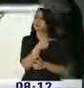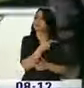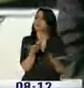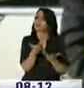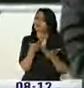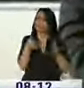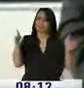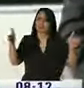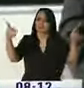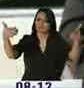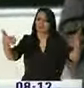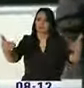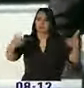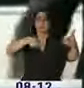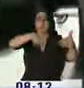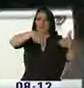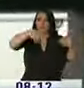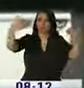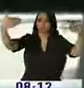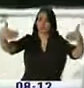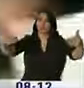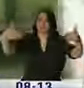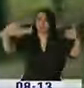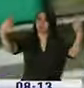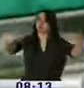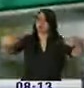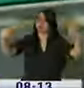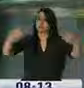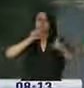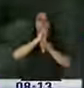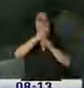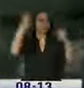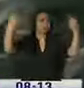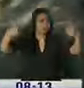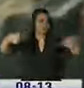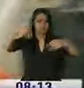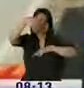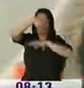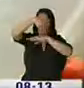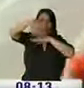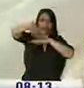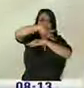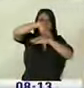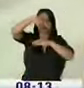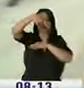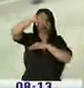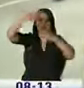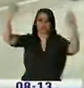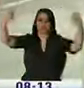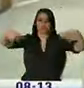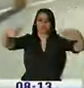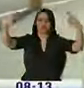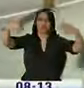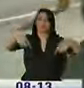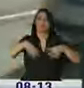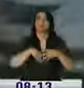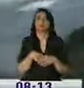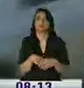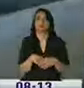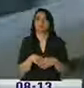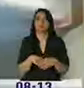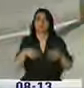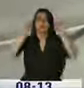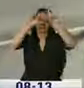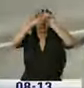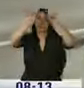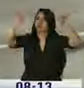el medio. Sí, justamente están ubicadas en el centro de la estación del peaje. Estas cabinas permiten una